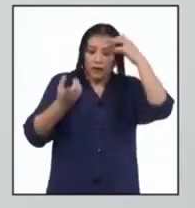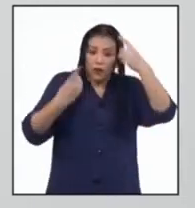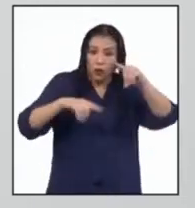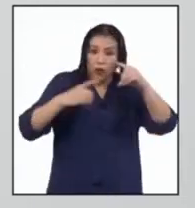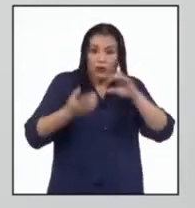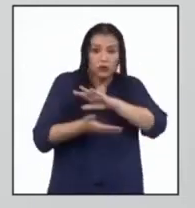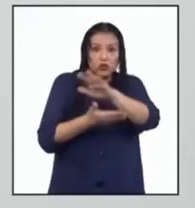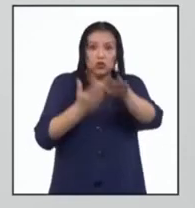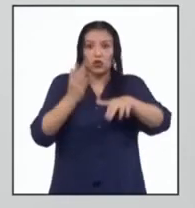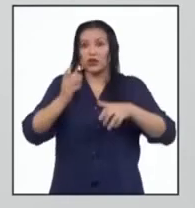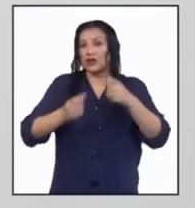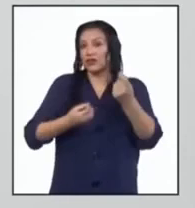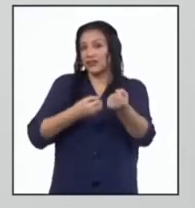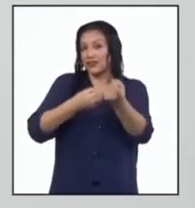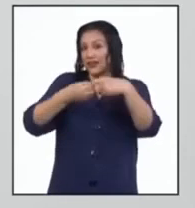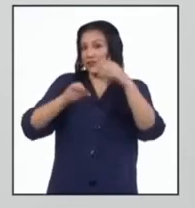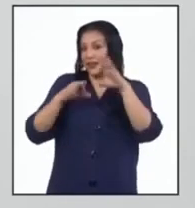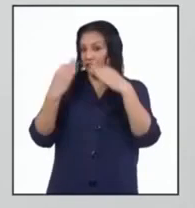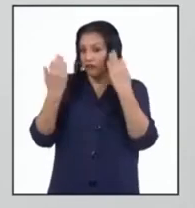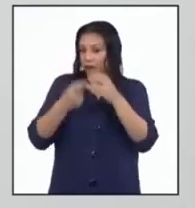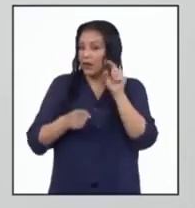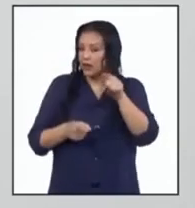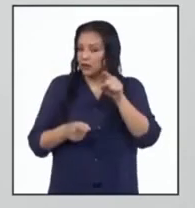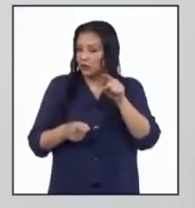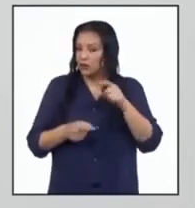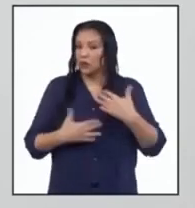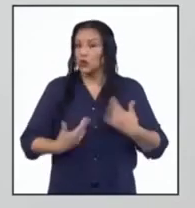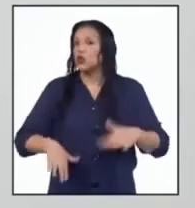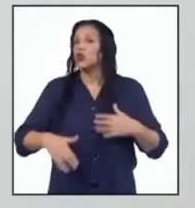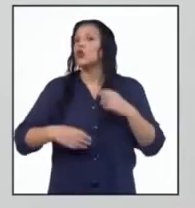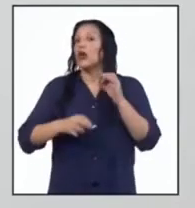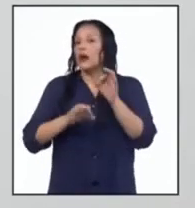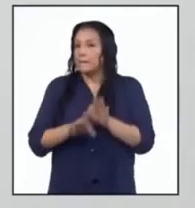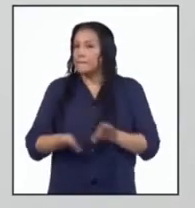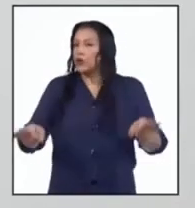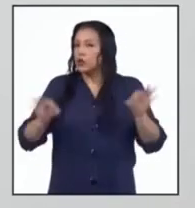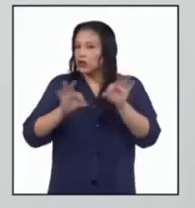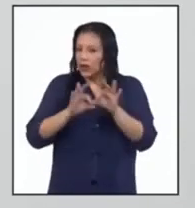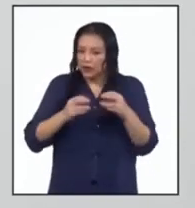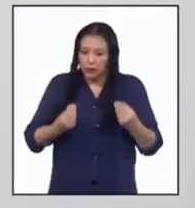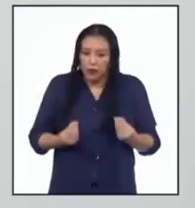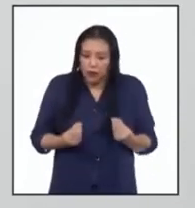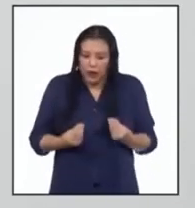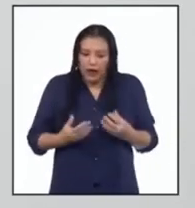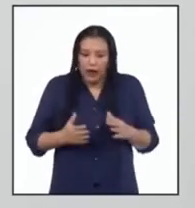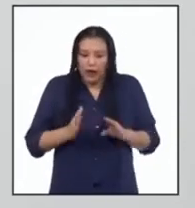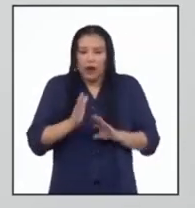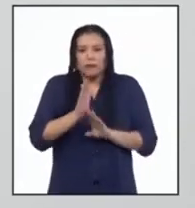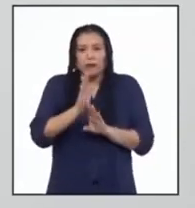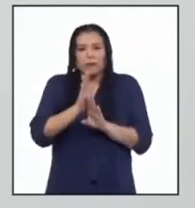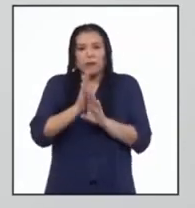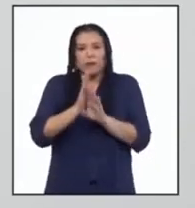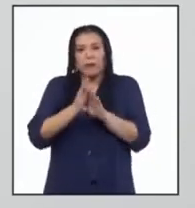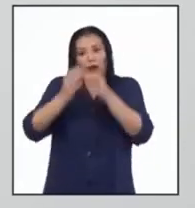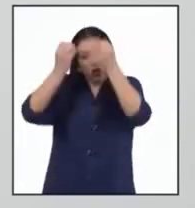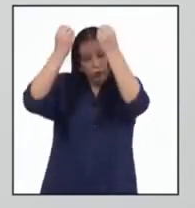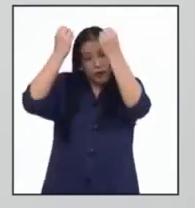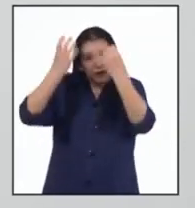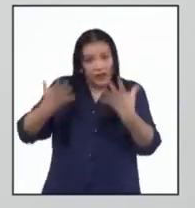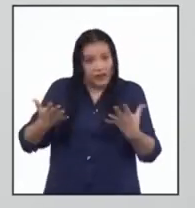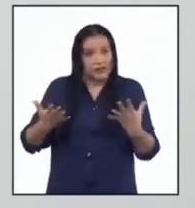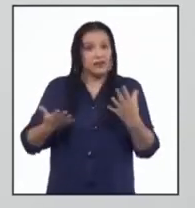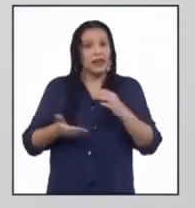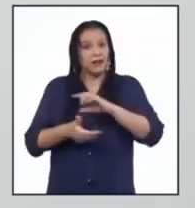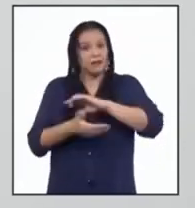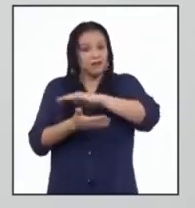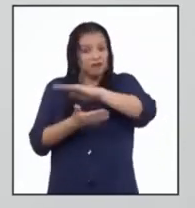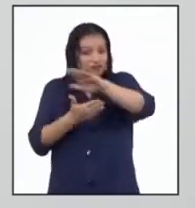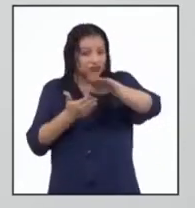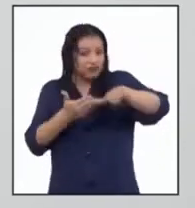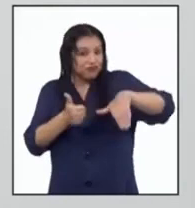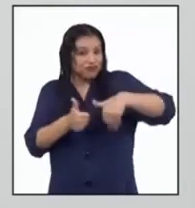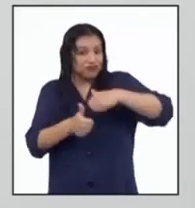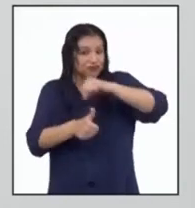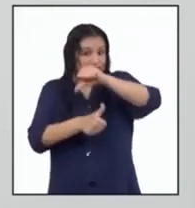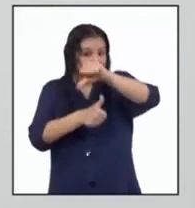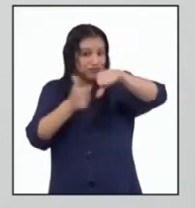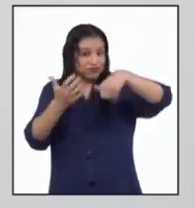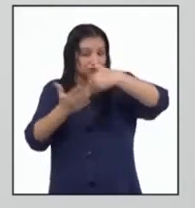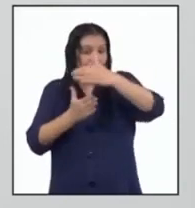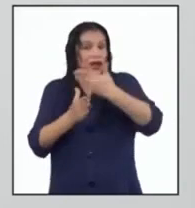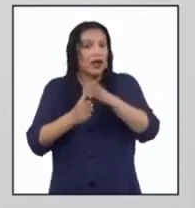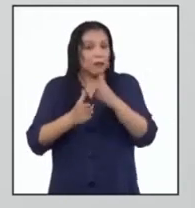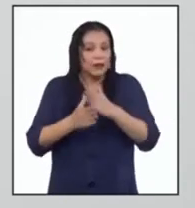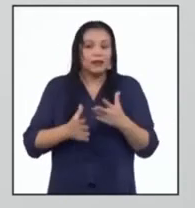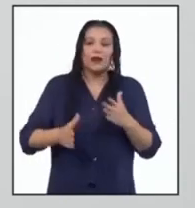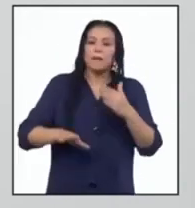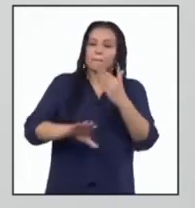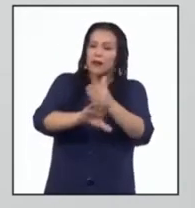miembros, es un paso muy importante, pues la construcción y cumplimiento compartido mejoraría nuestra